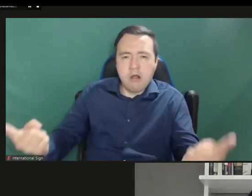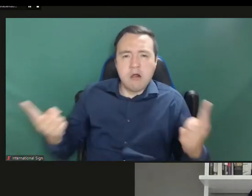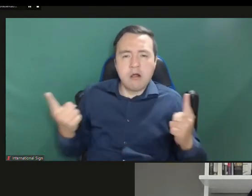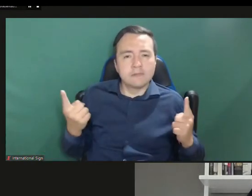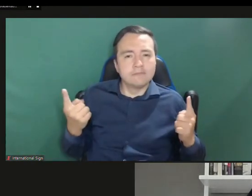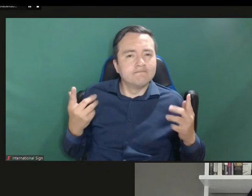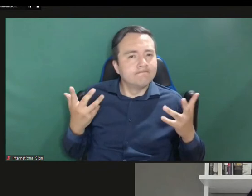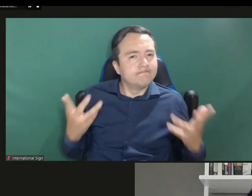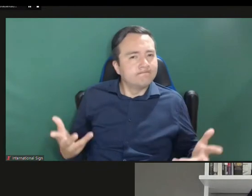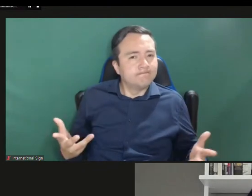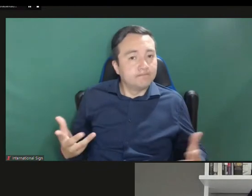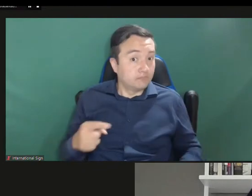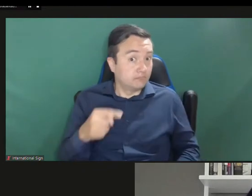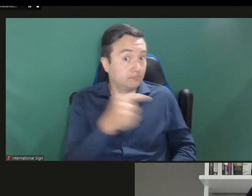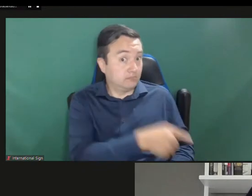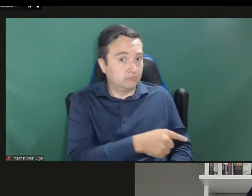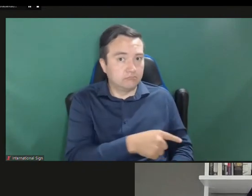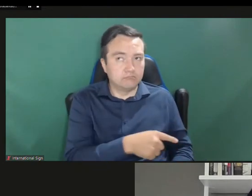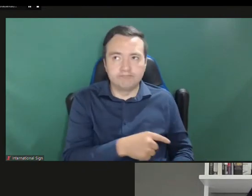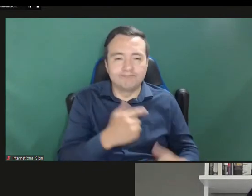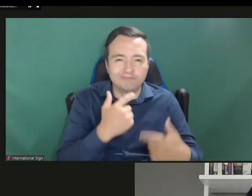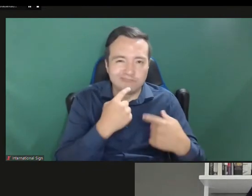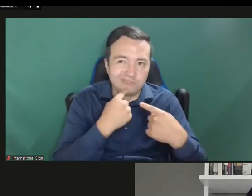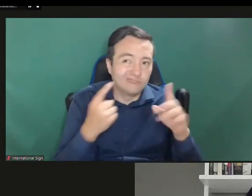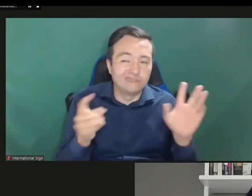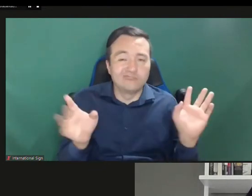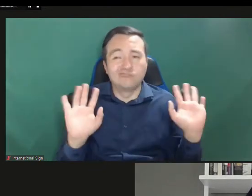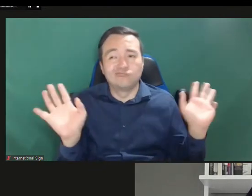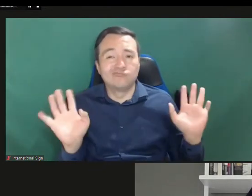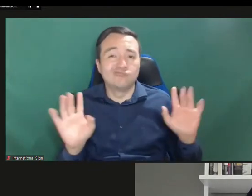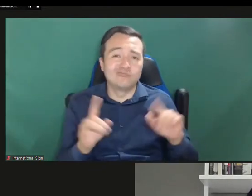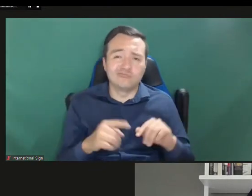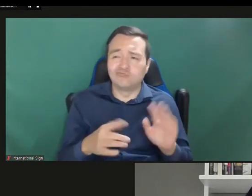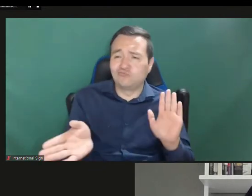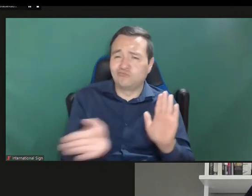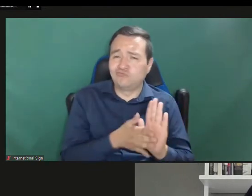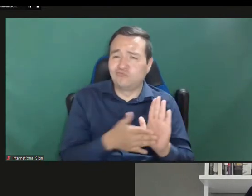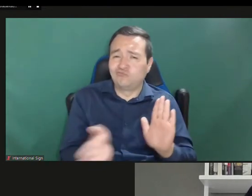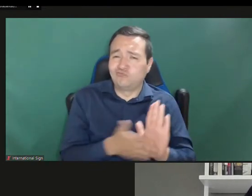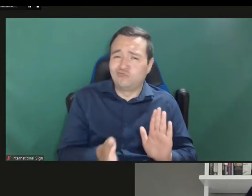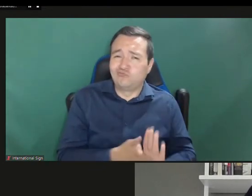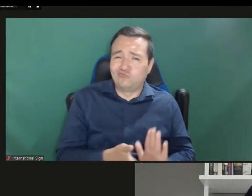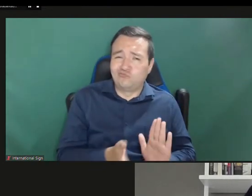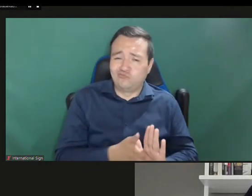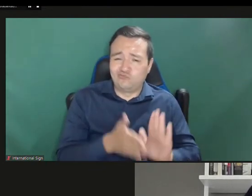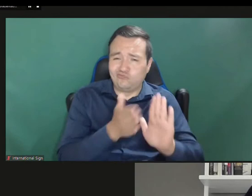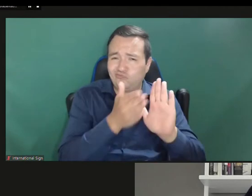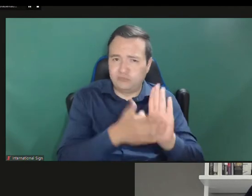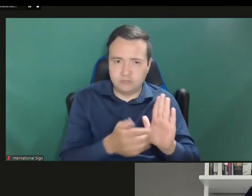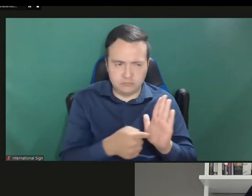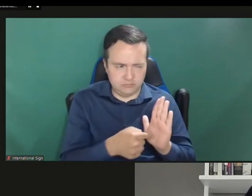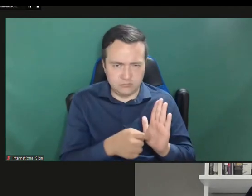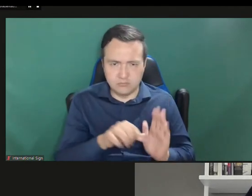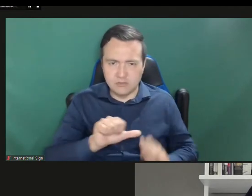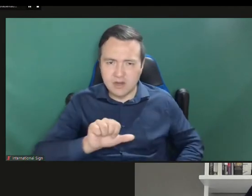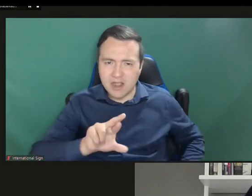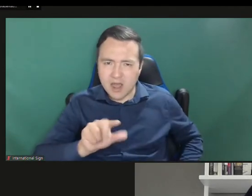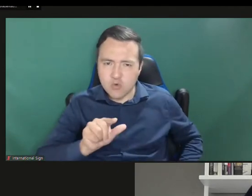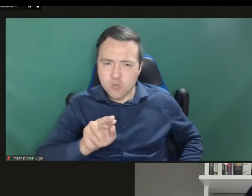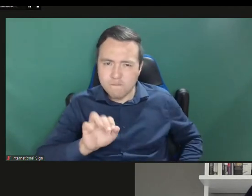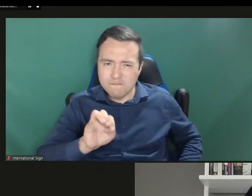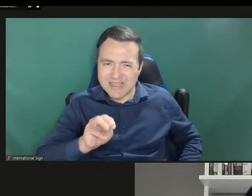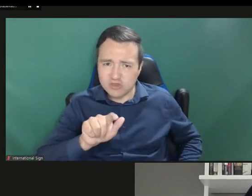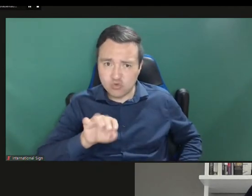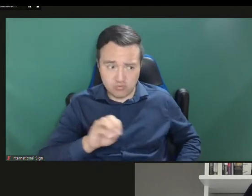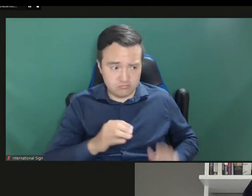lanzan una obsesión a cortina de humo pero habrán de argumentos siempre la escuchamos no adecuación de estas medidas a tratados de comerciantes nuestra